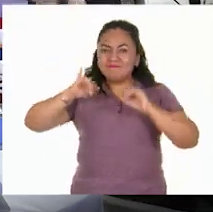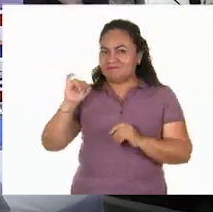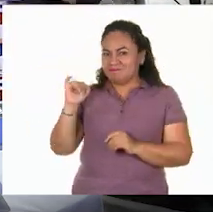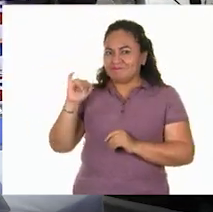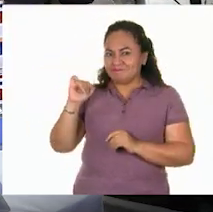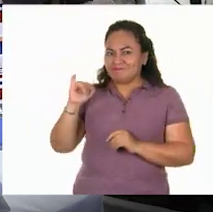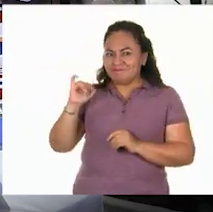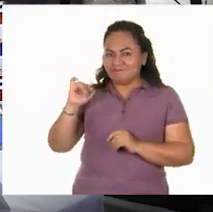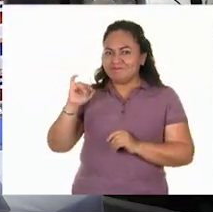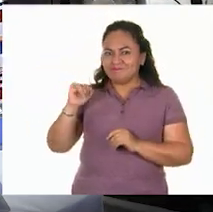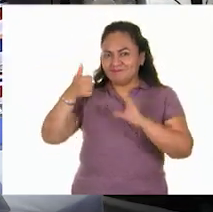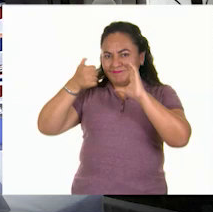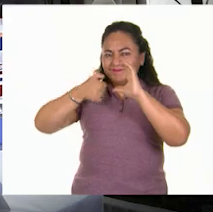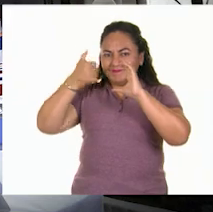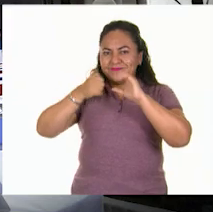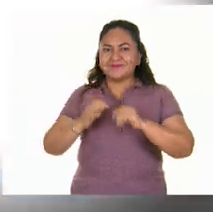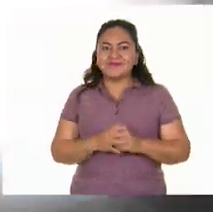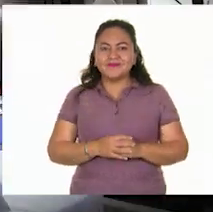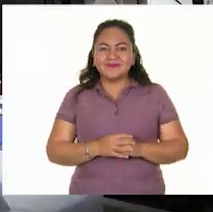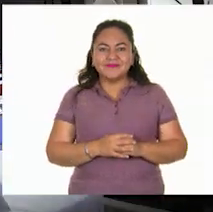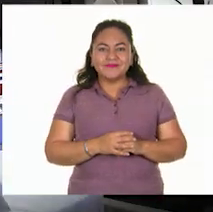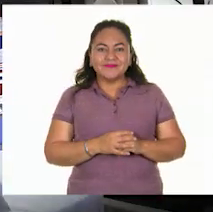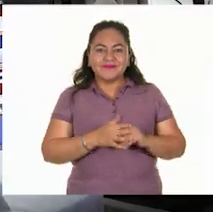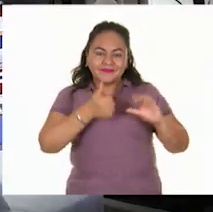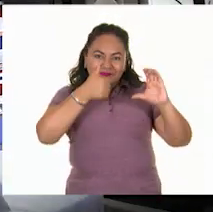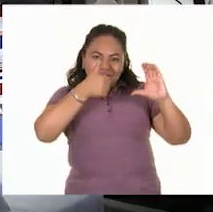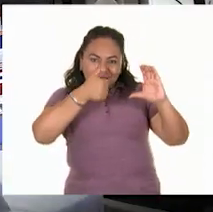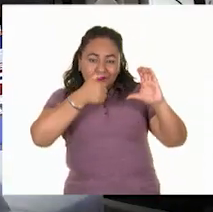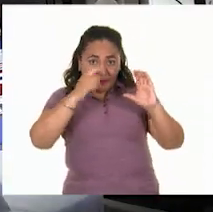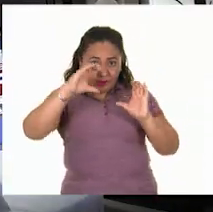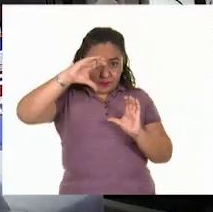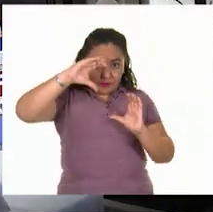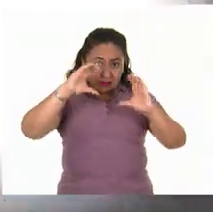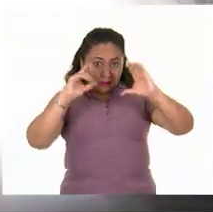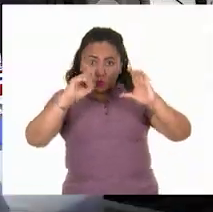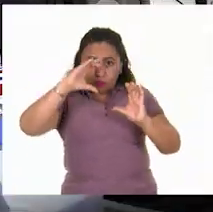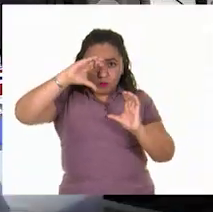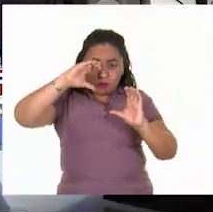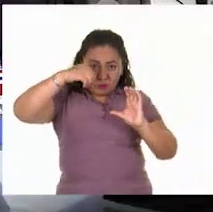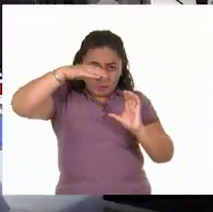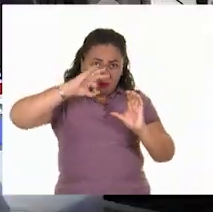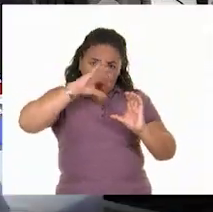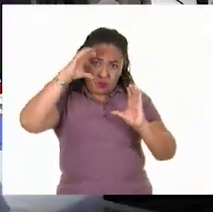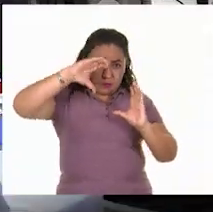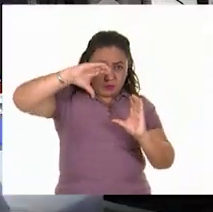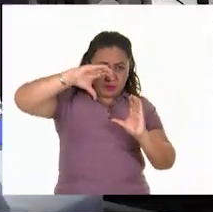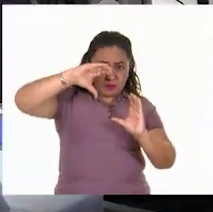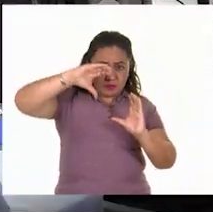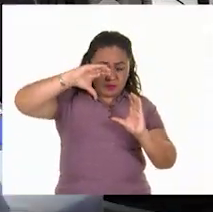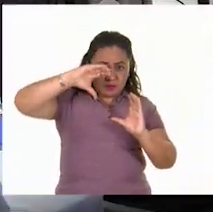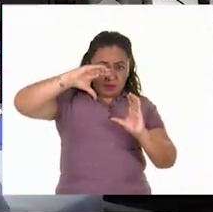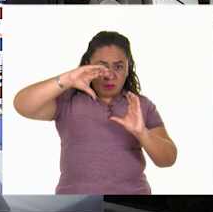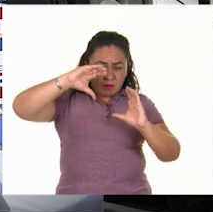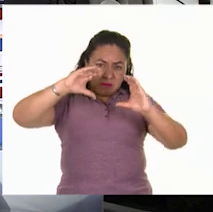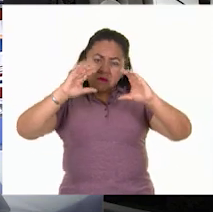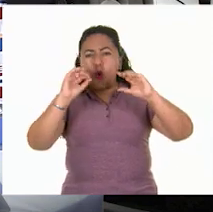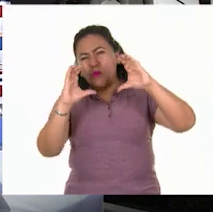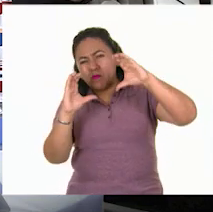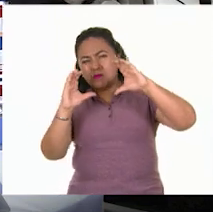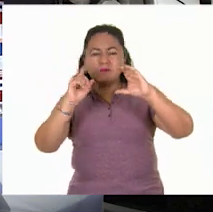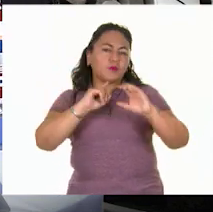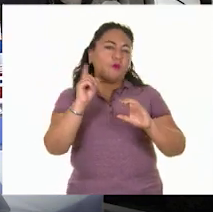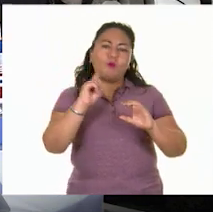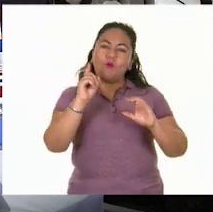hay que tomarle fotos. A ver. ¿Cómo? ¿Así? ¿Tú crees que salga bien mi foto si encuadro así? Yo pienso, ¿verdad? Que